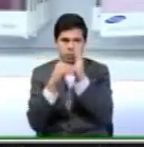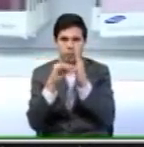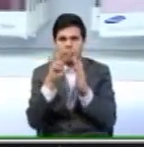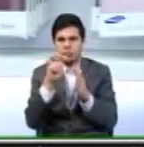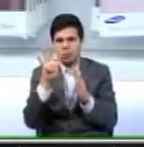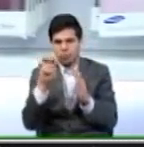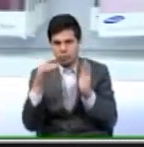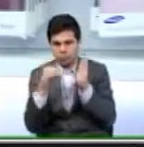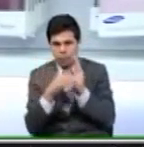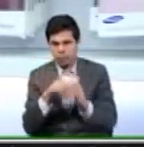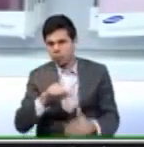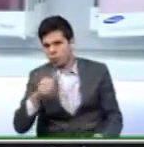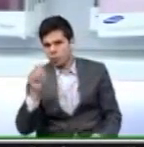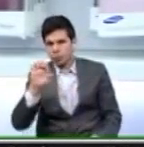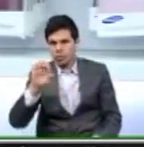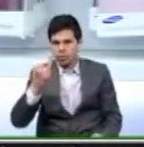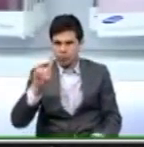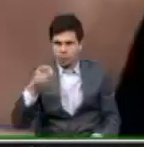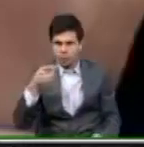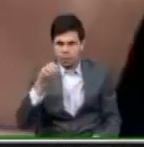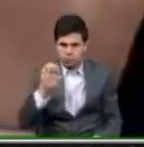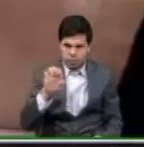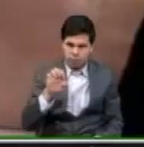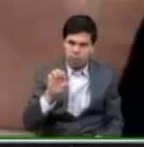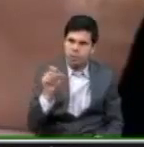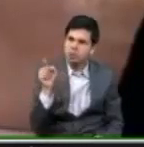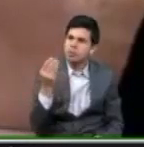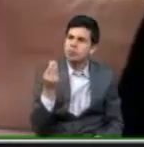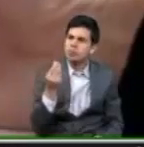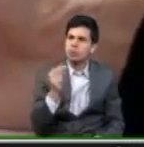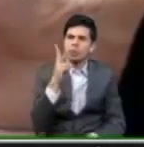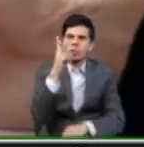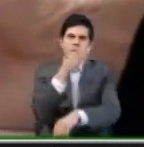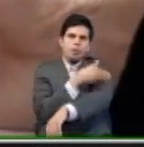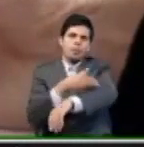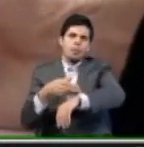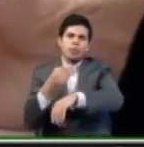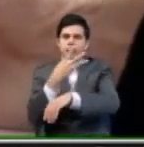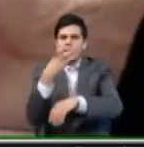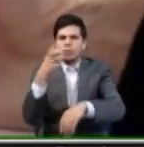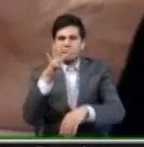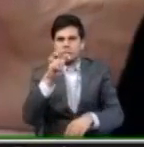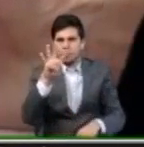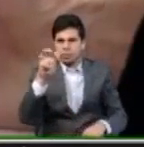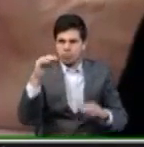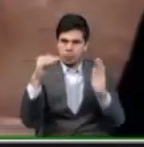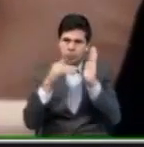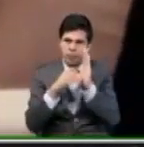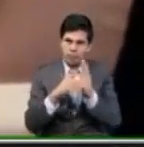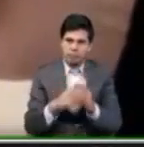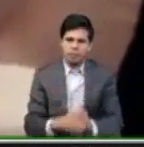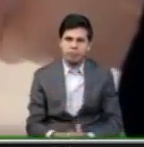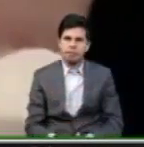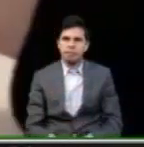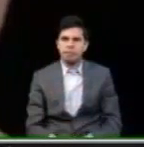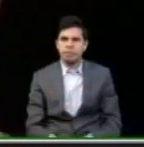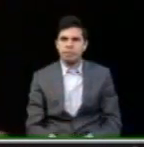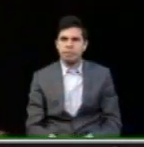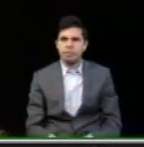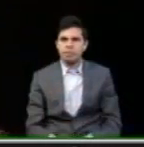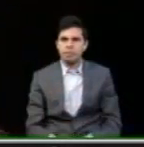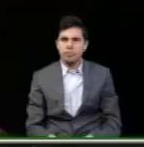$1.999.000 y en el S6 Edge está en $2.399.000.